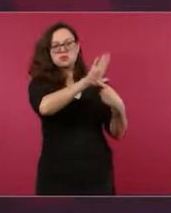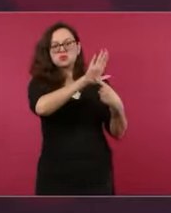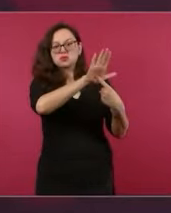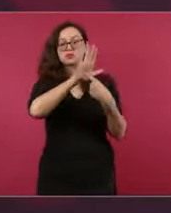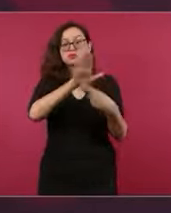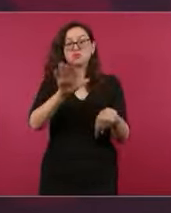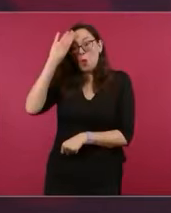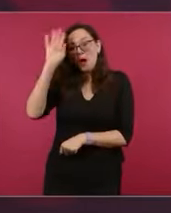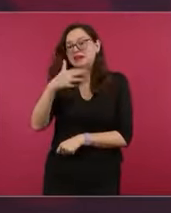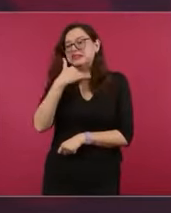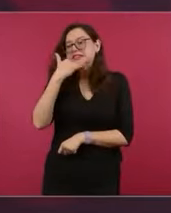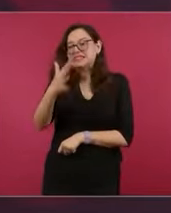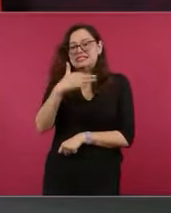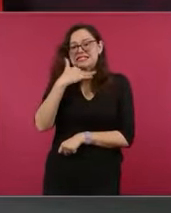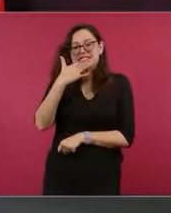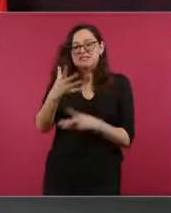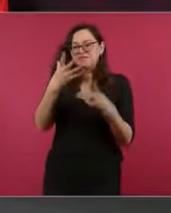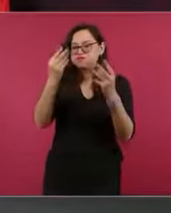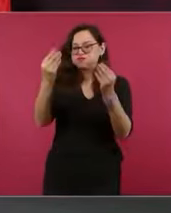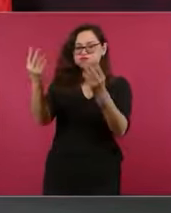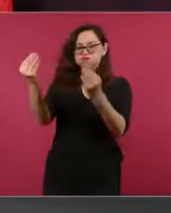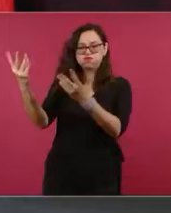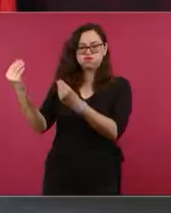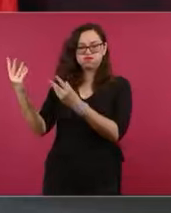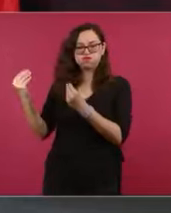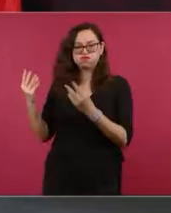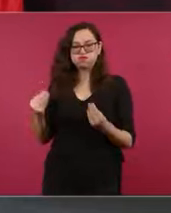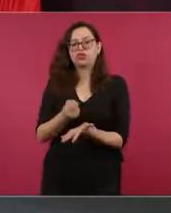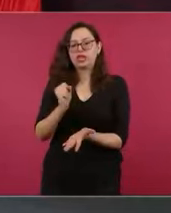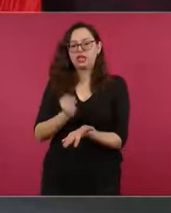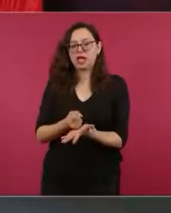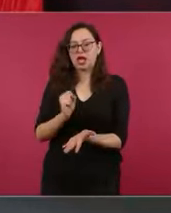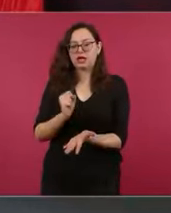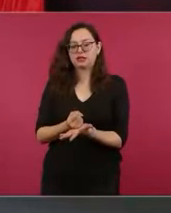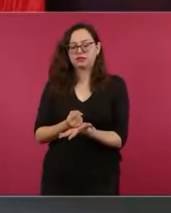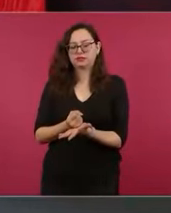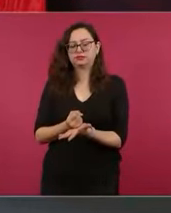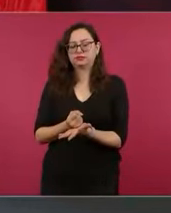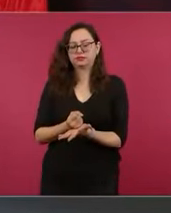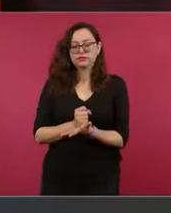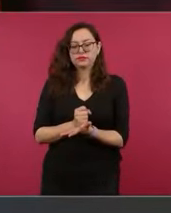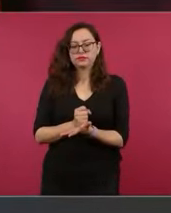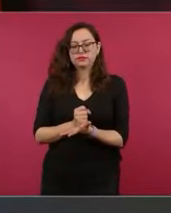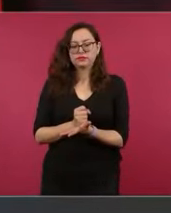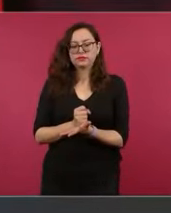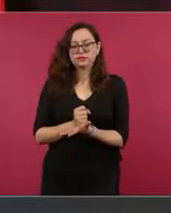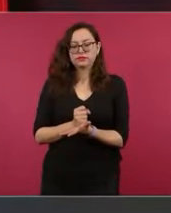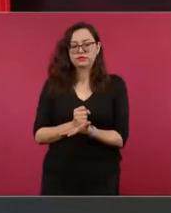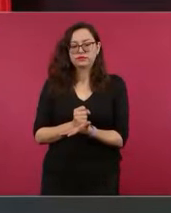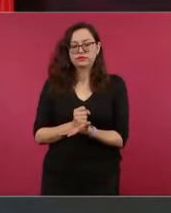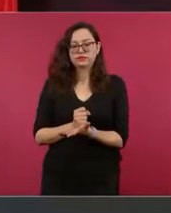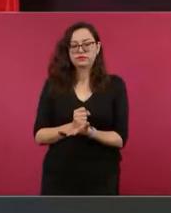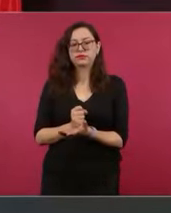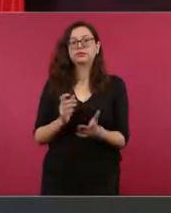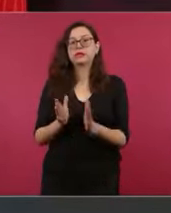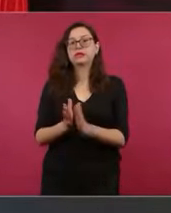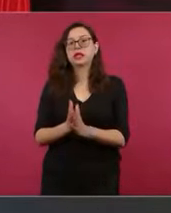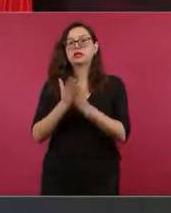como en México. Allá le llamaban la botella. En un libro de Francisco